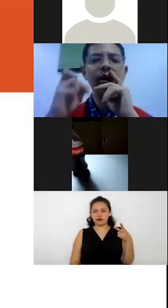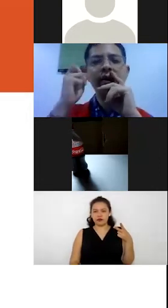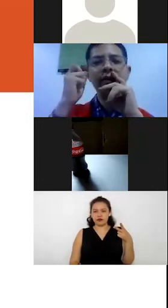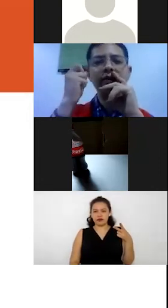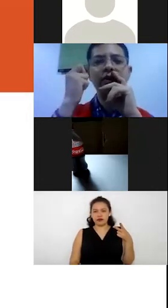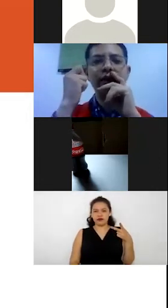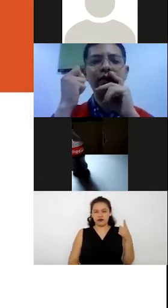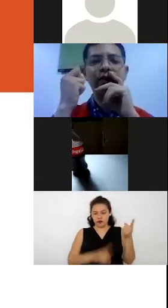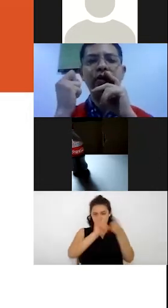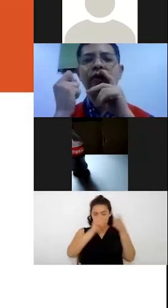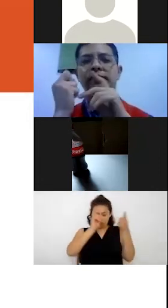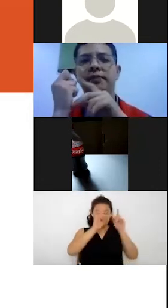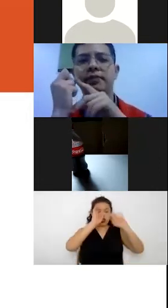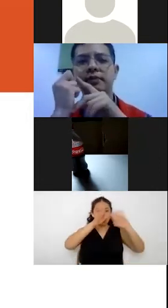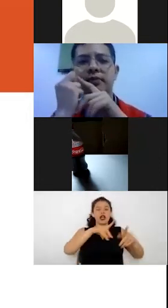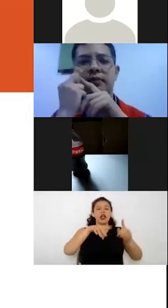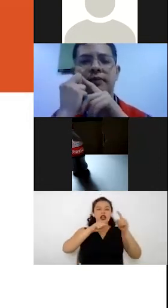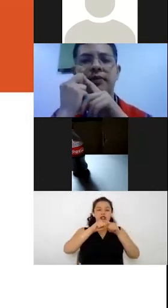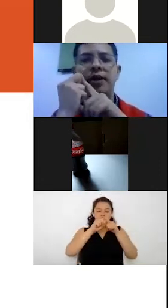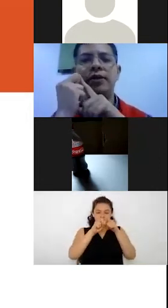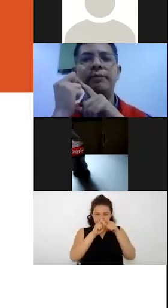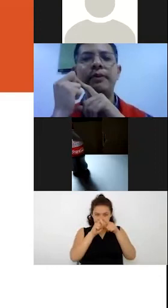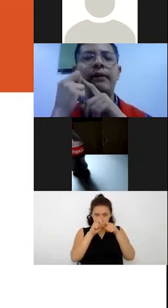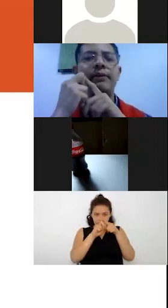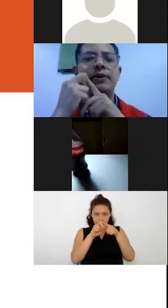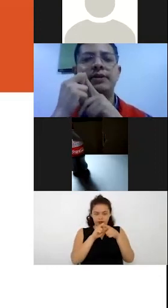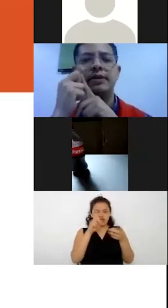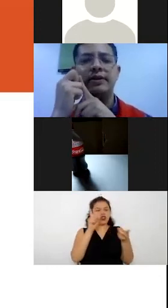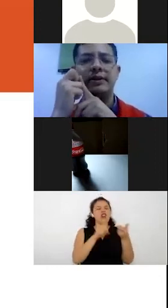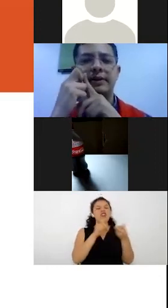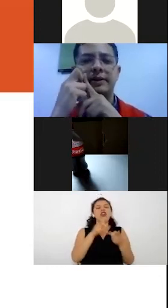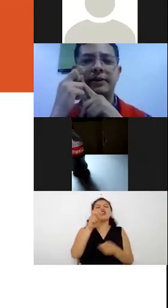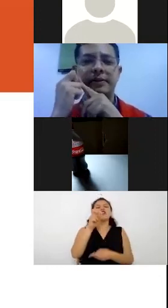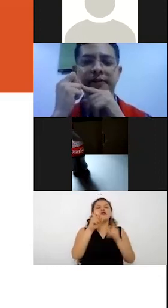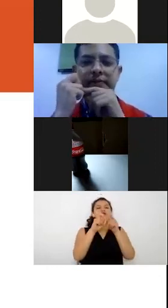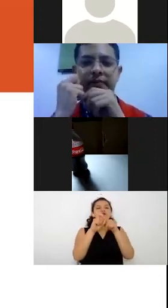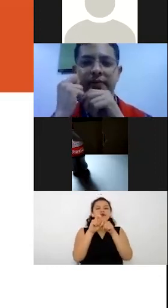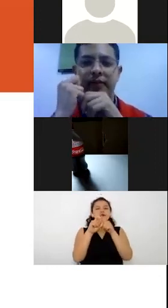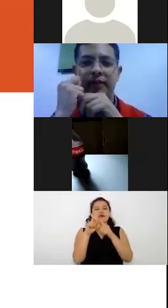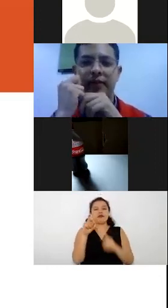Uno era, habíamos dicho, con el nudillo. ¿En dónde aplicábamos este?